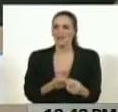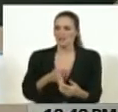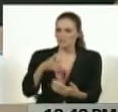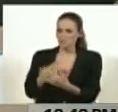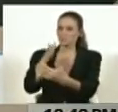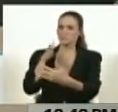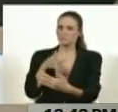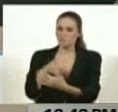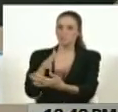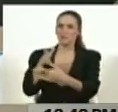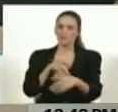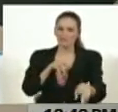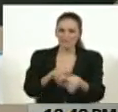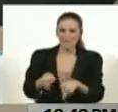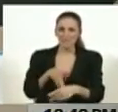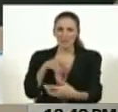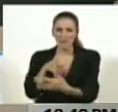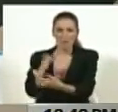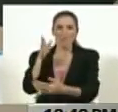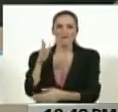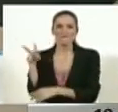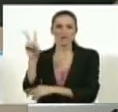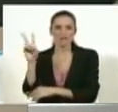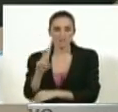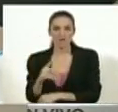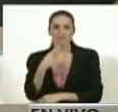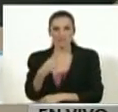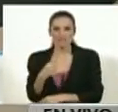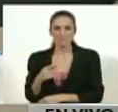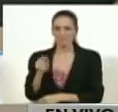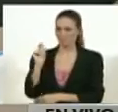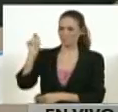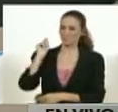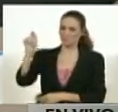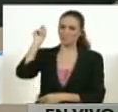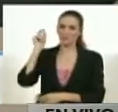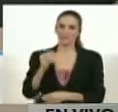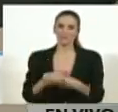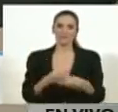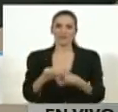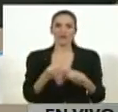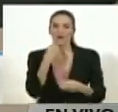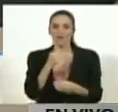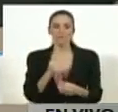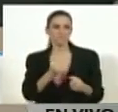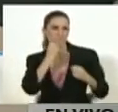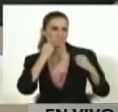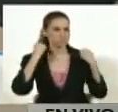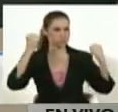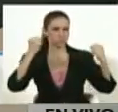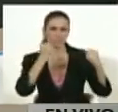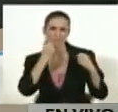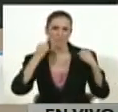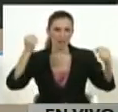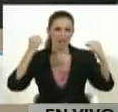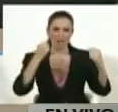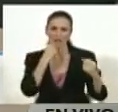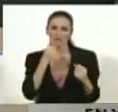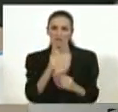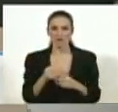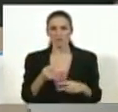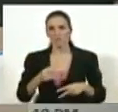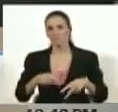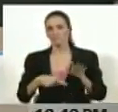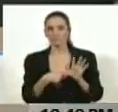muy graves contra Venezuela que ameritan como en efecto se va a proceder sendas notas de protesta por las posiciones que